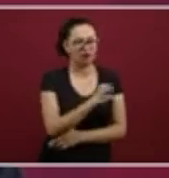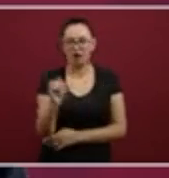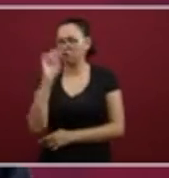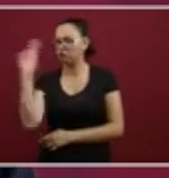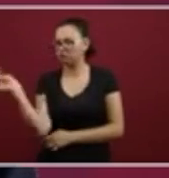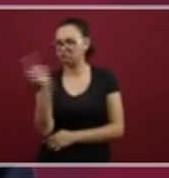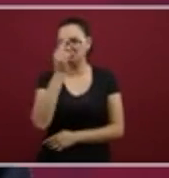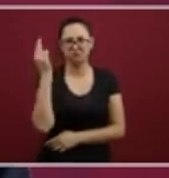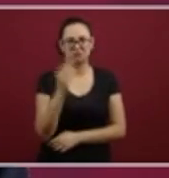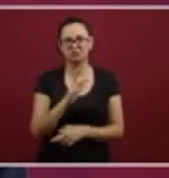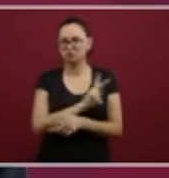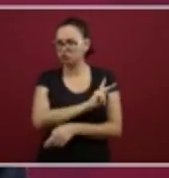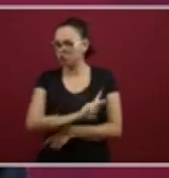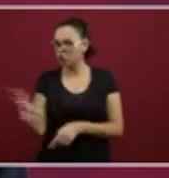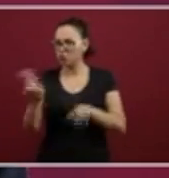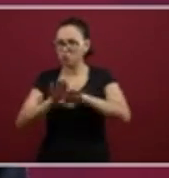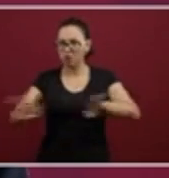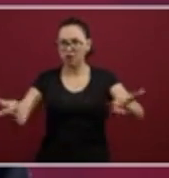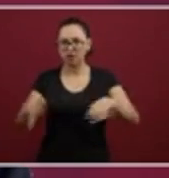Entonces,